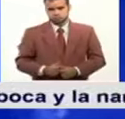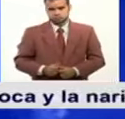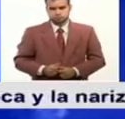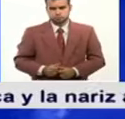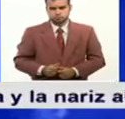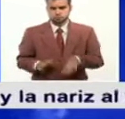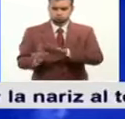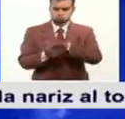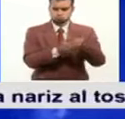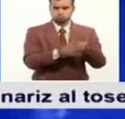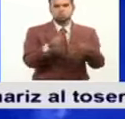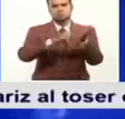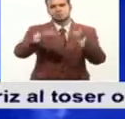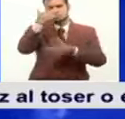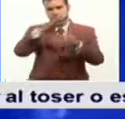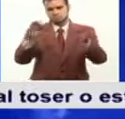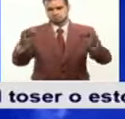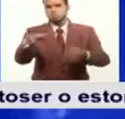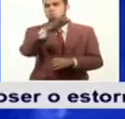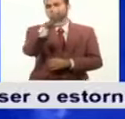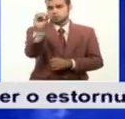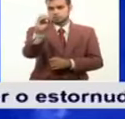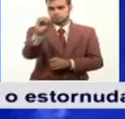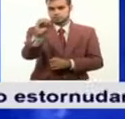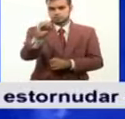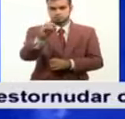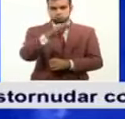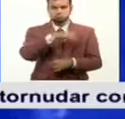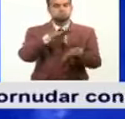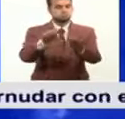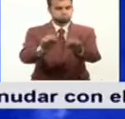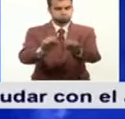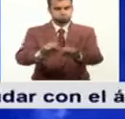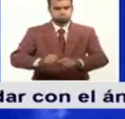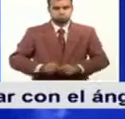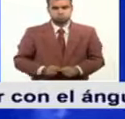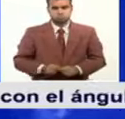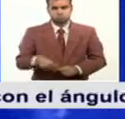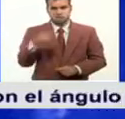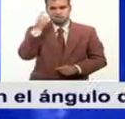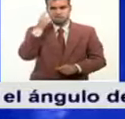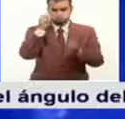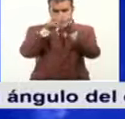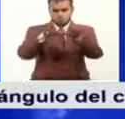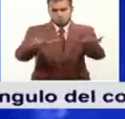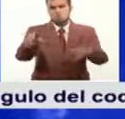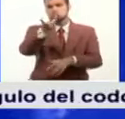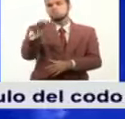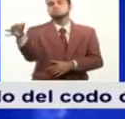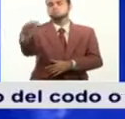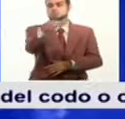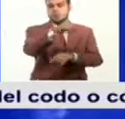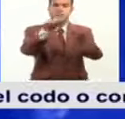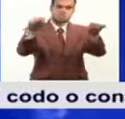Artemisa, 40 casos autóctonos ayer, también disperso en 9 de sus 11